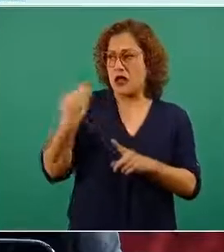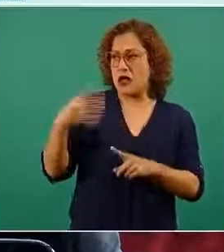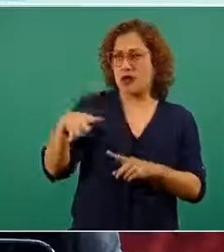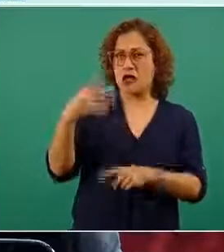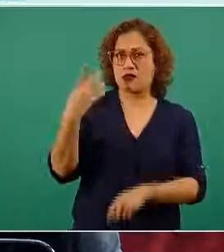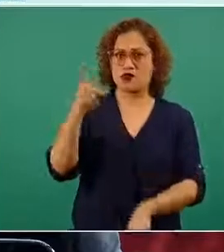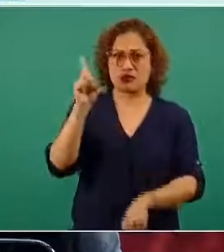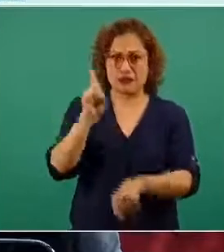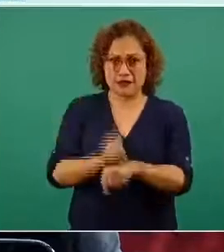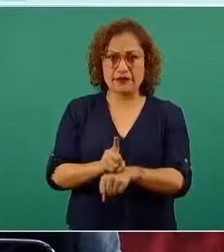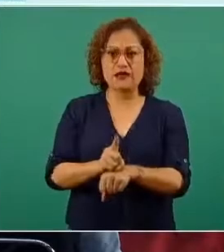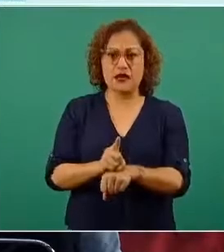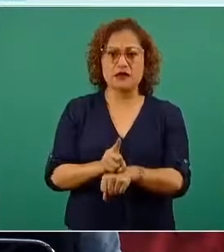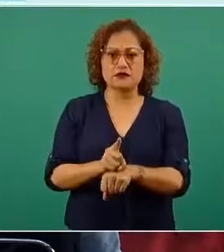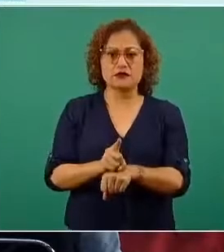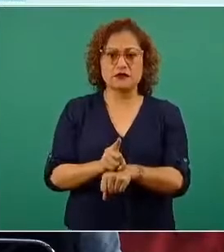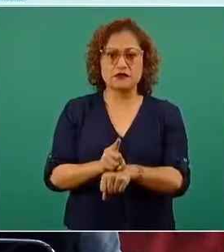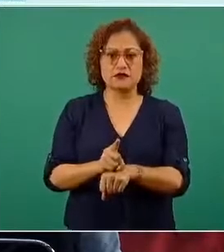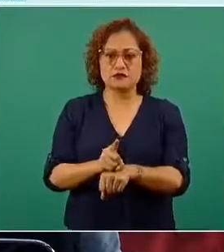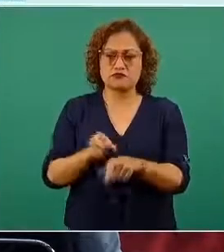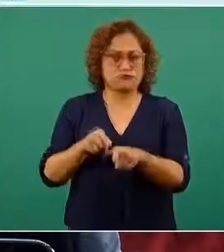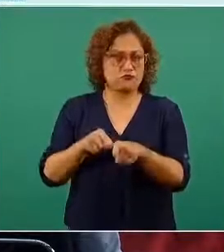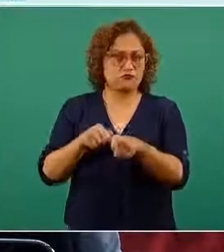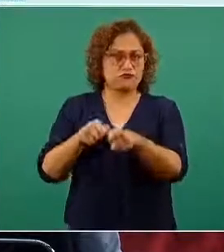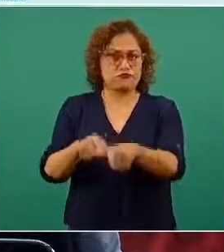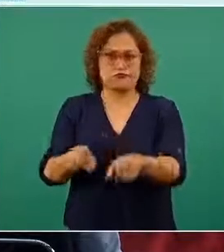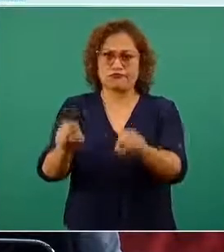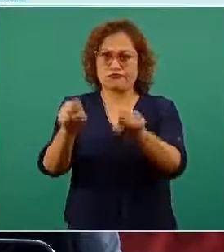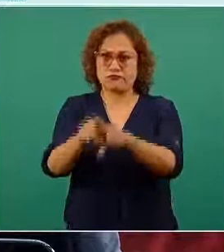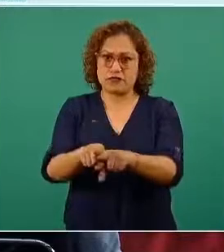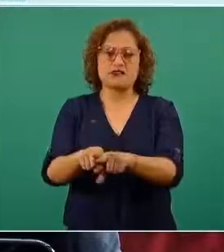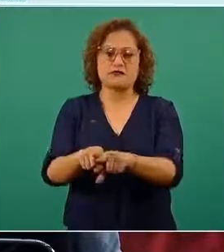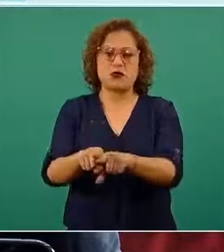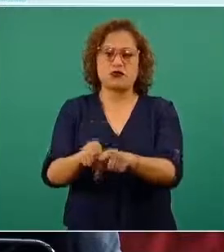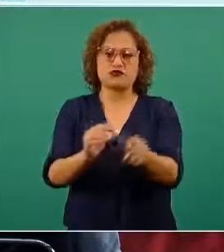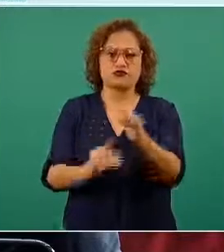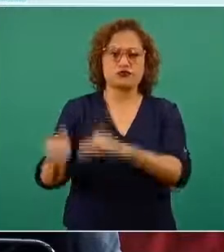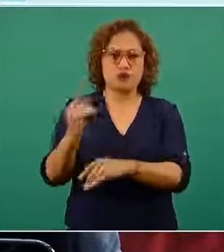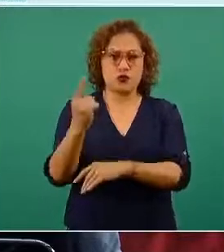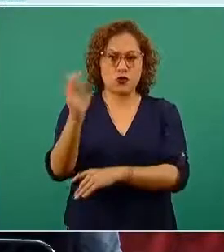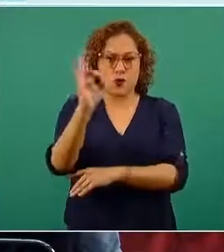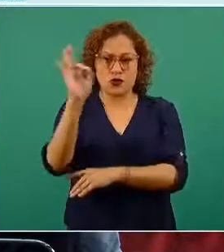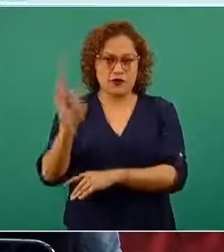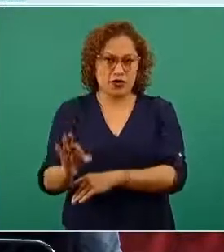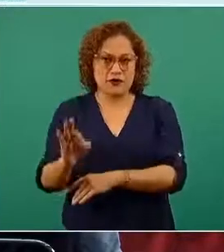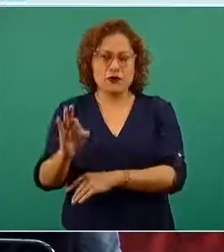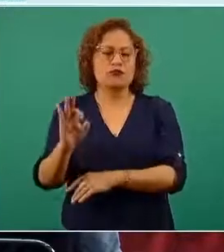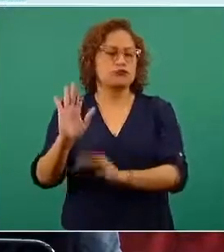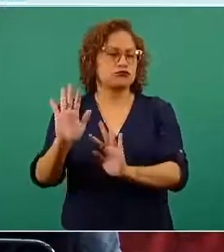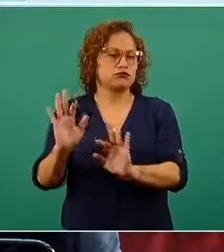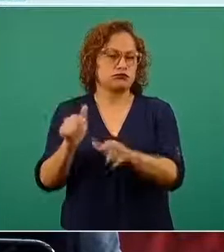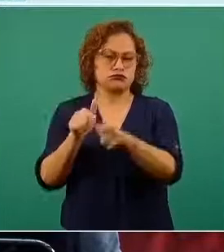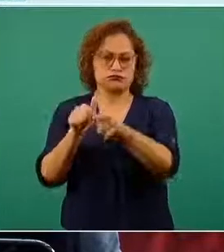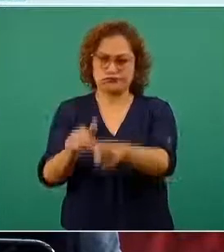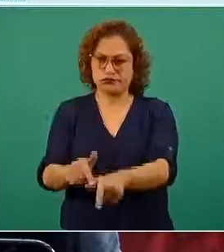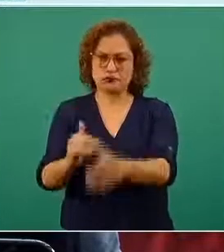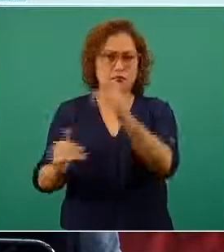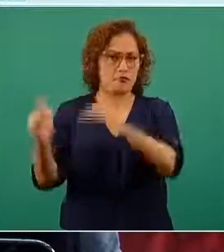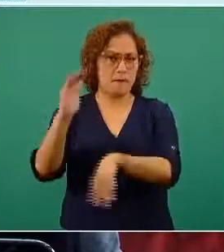tenido un aumento que supere el 1%. Obviamente, en la medida que esta